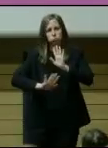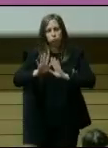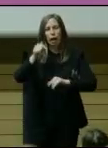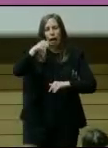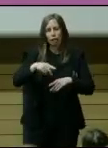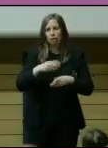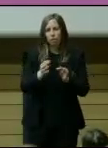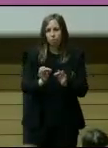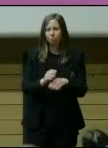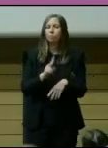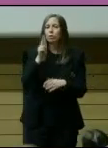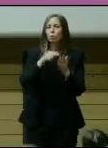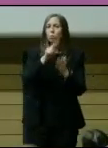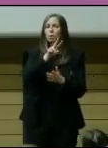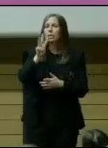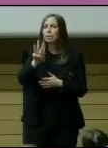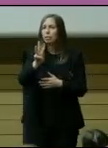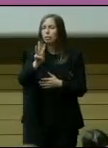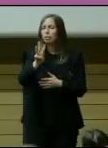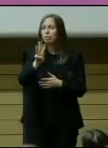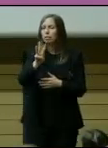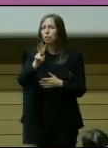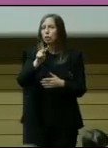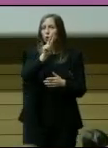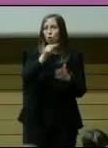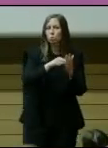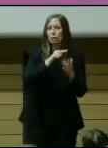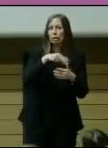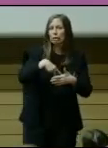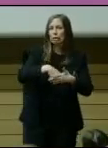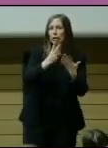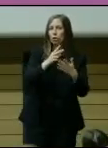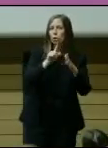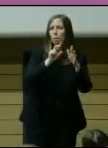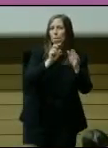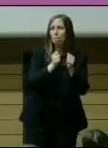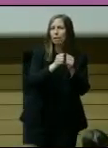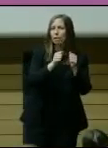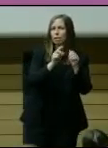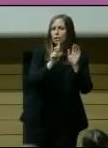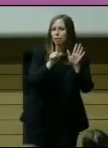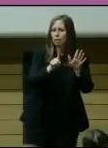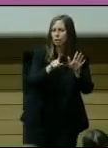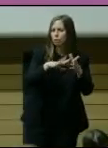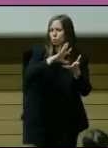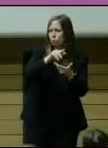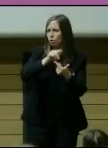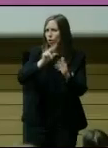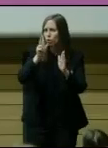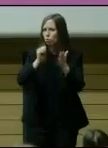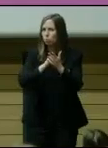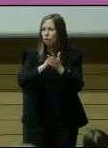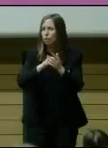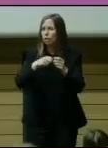hacer. Podemos ver como el año 2023, aquí 2018, 26 noticias con fentanilo, en